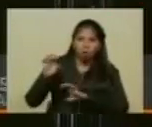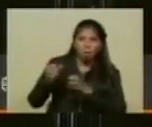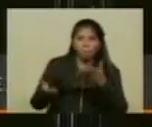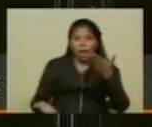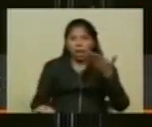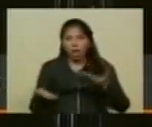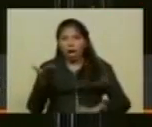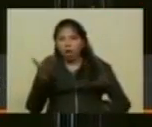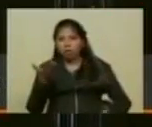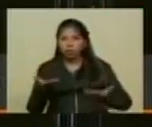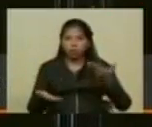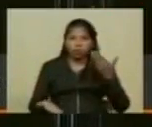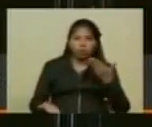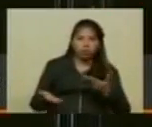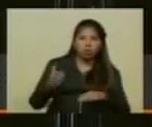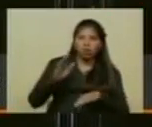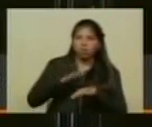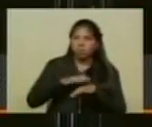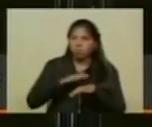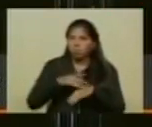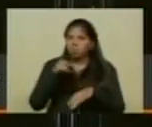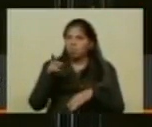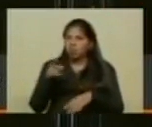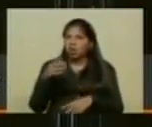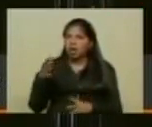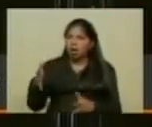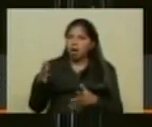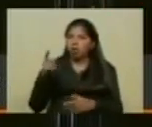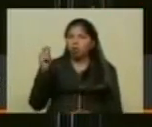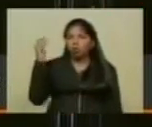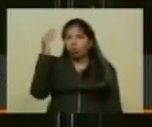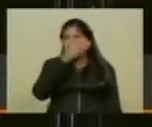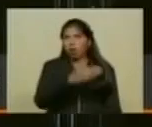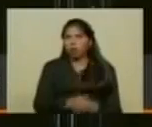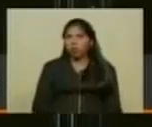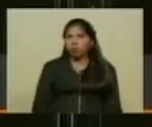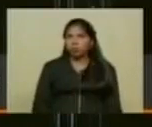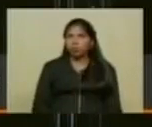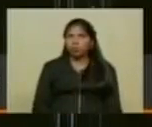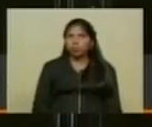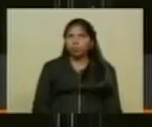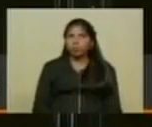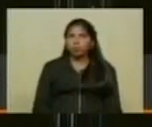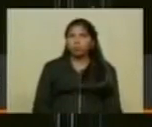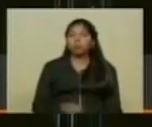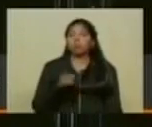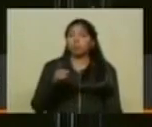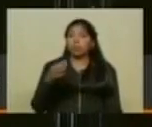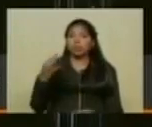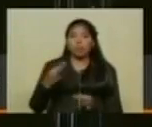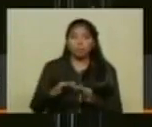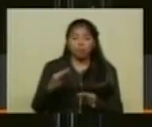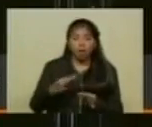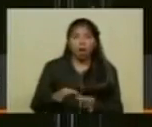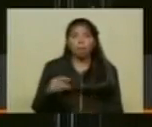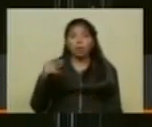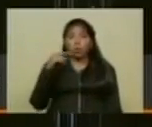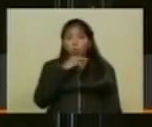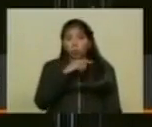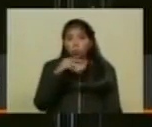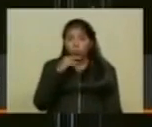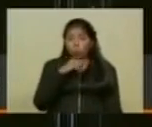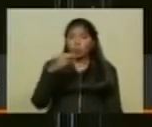y recordaba que la arremetida 2016, septiembre, octubre, noviembre, se cortó la